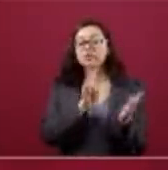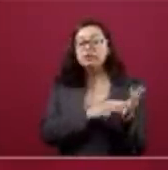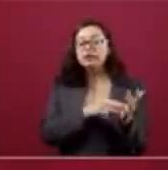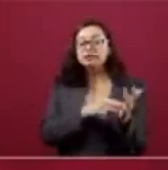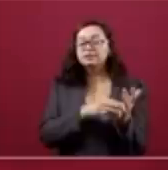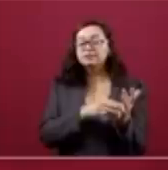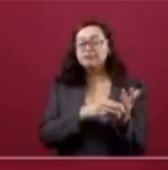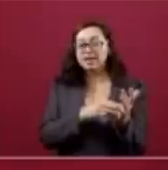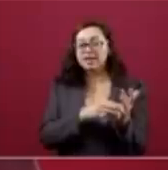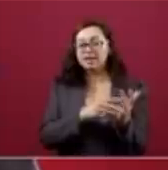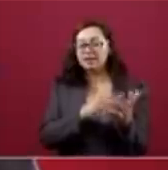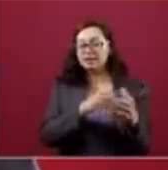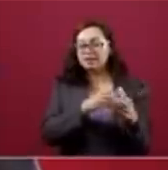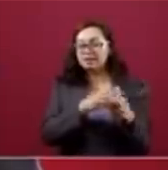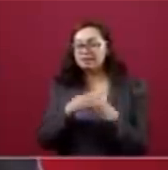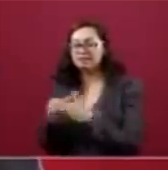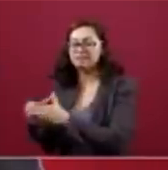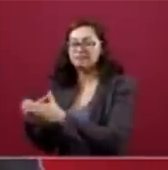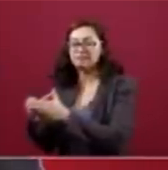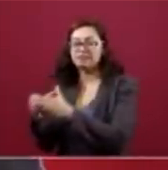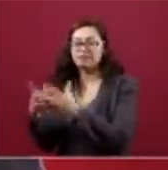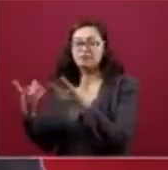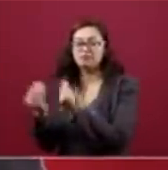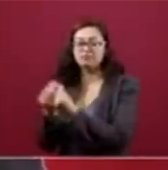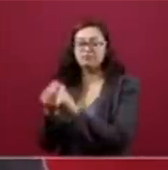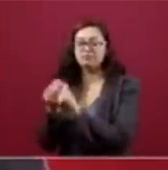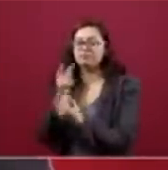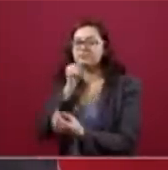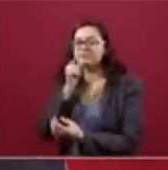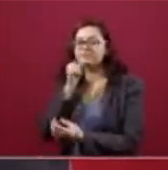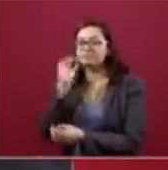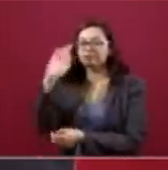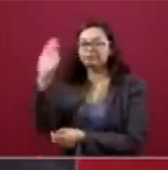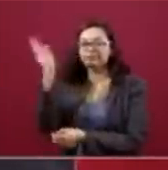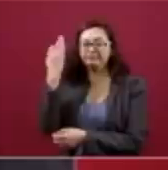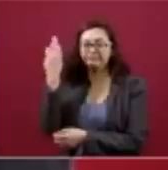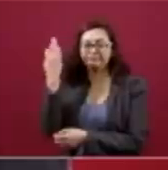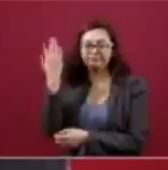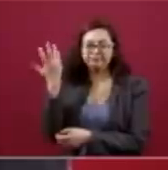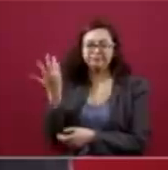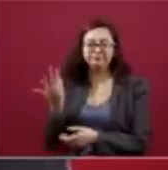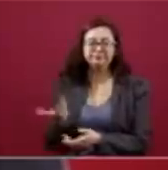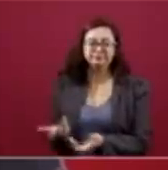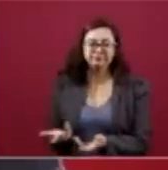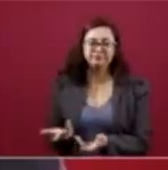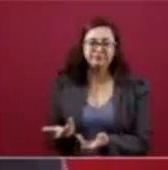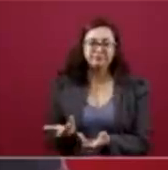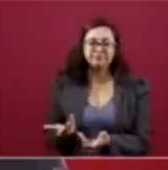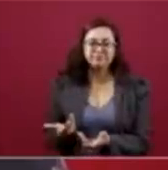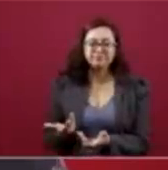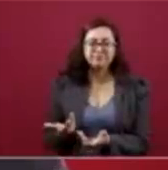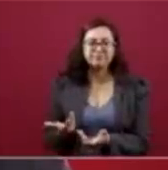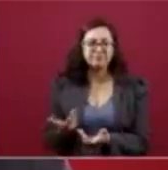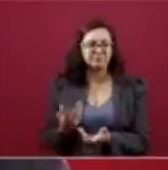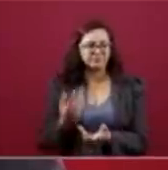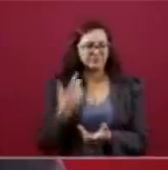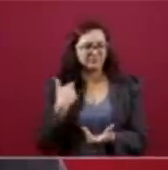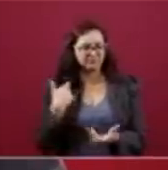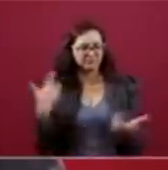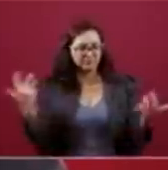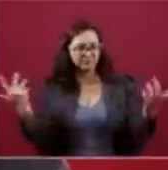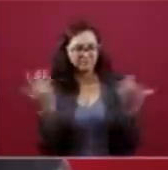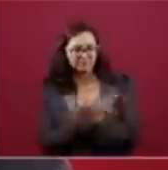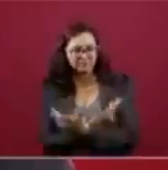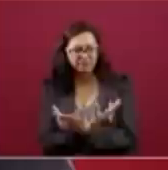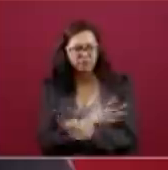solo, 3,000. Entonces estamos viendo qué empresas,